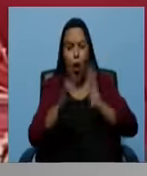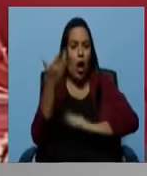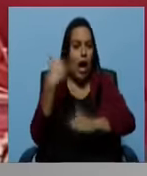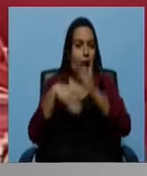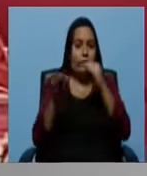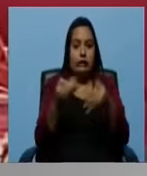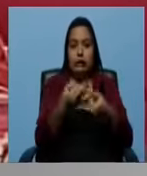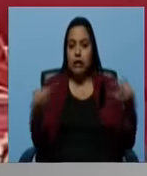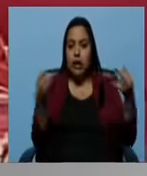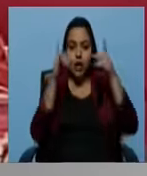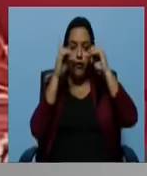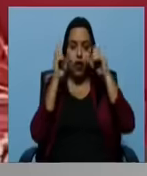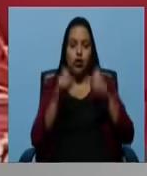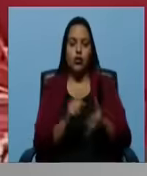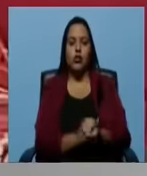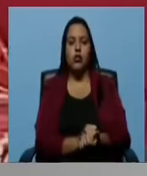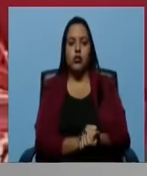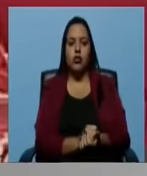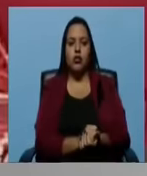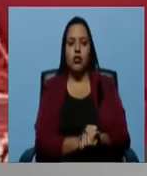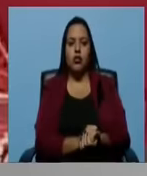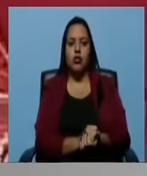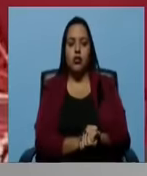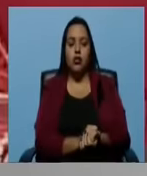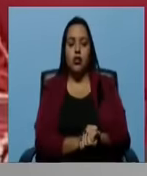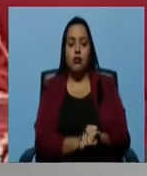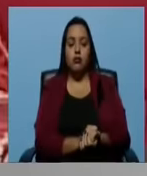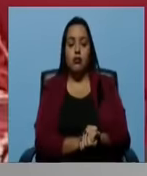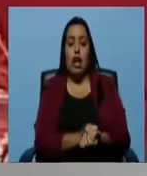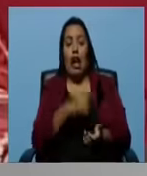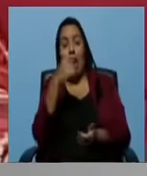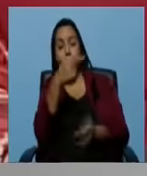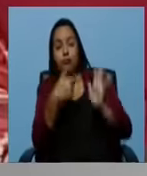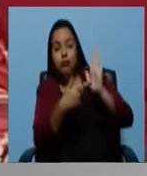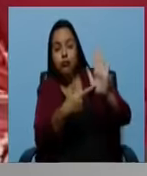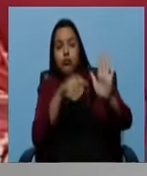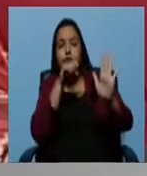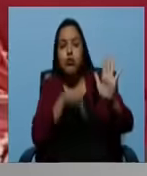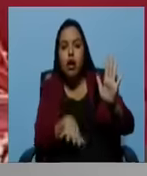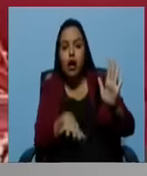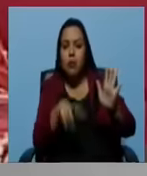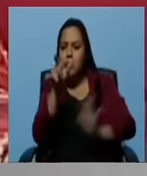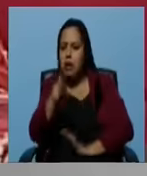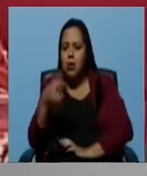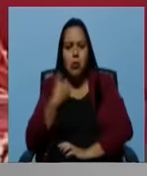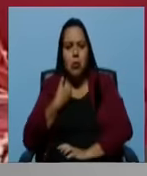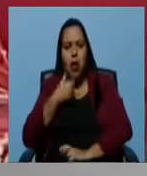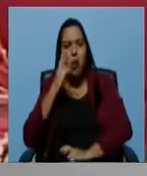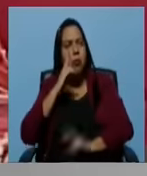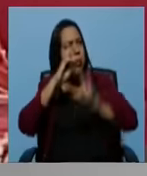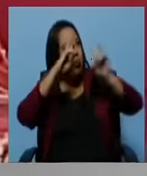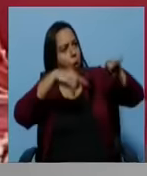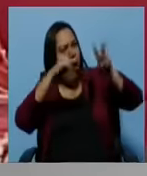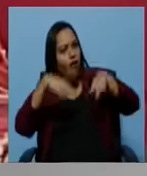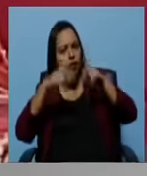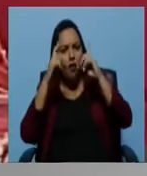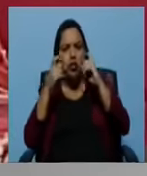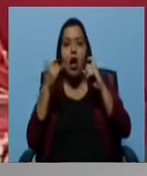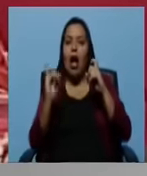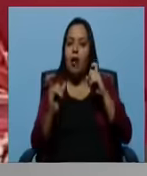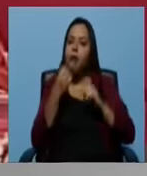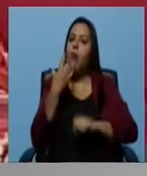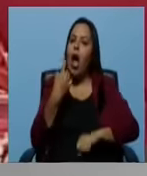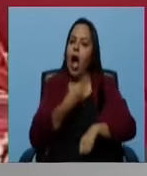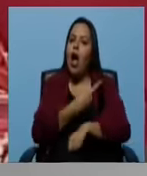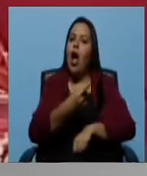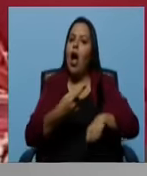Tremenda foto. Porque es parte de la historia también, ¿eh? El que venga para acá puede pasar un buen rato viendo